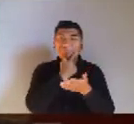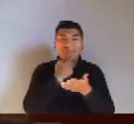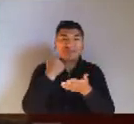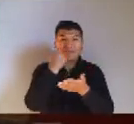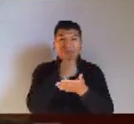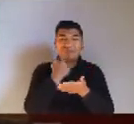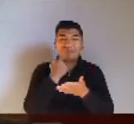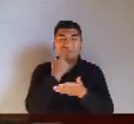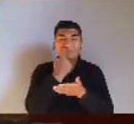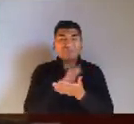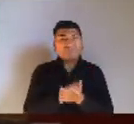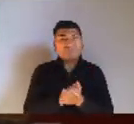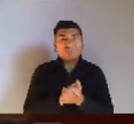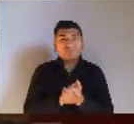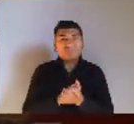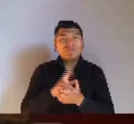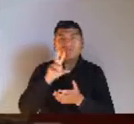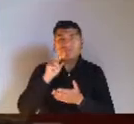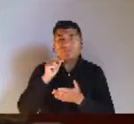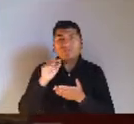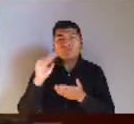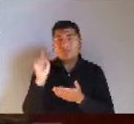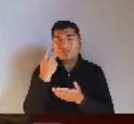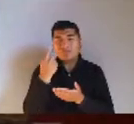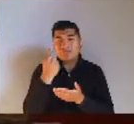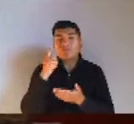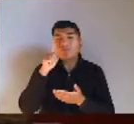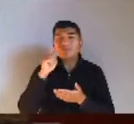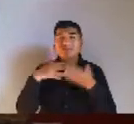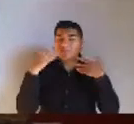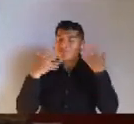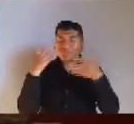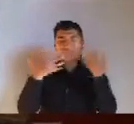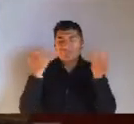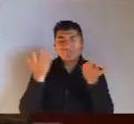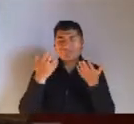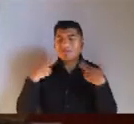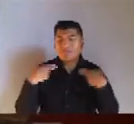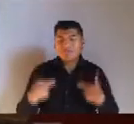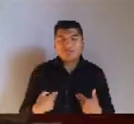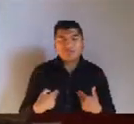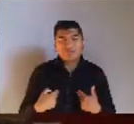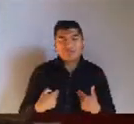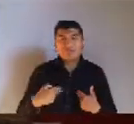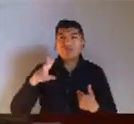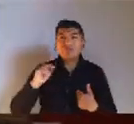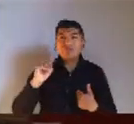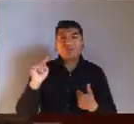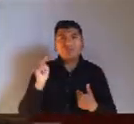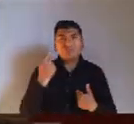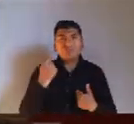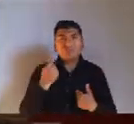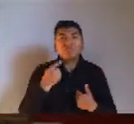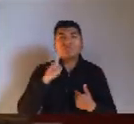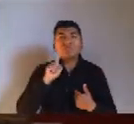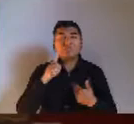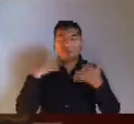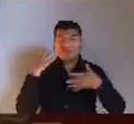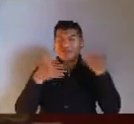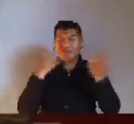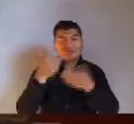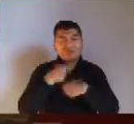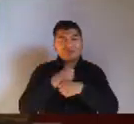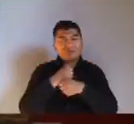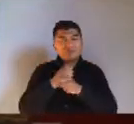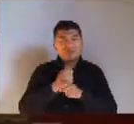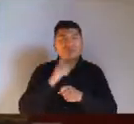sus labios, que no es simplemente una alegría humana, que no es simplemente una alegría